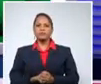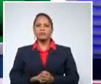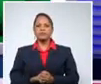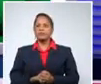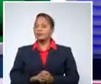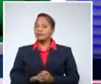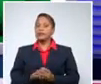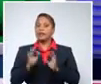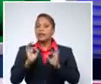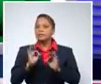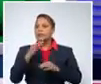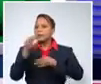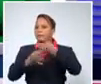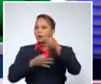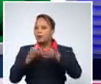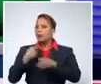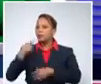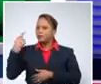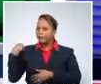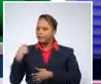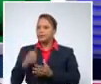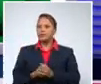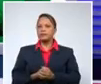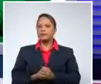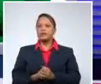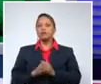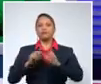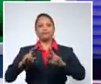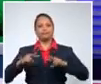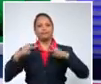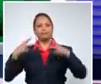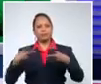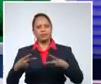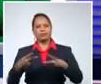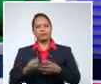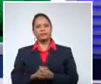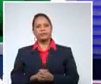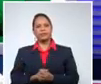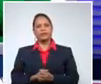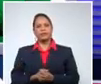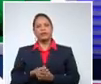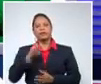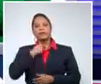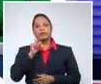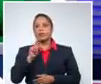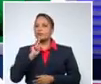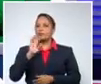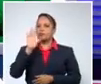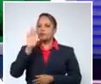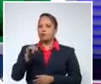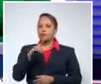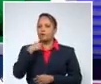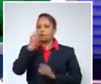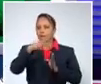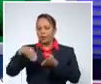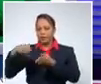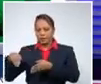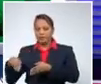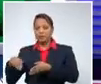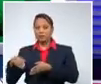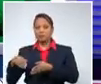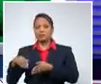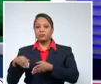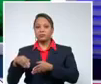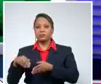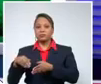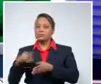más. Y yo reitero, cuando a veces informo los fallecidos, lo cual no dejo